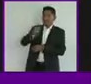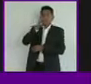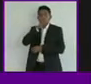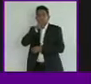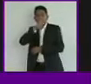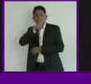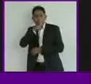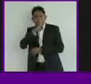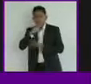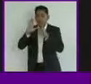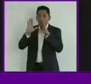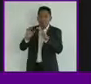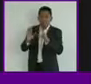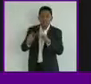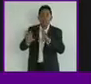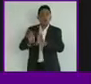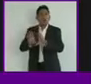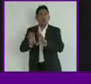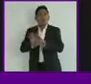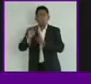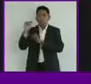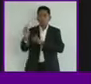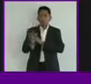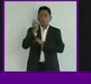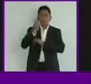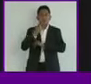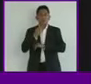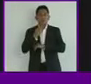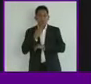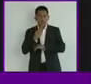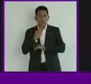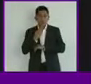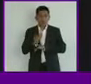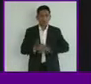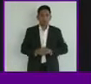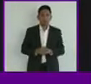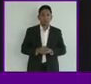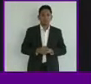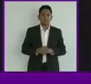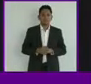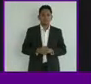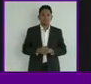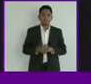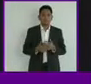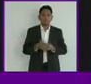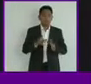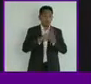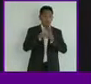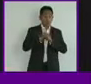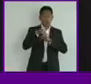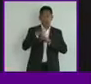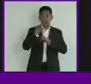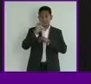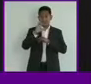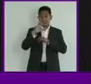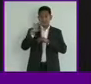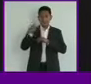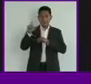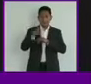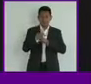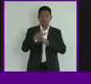tecnología. Nosotros, fíjense que les voy a compartir, aunque no es la temática propiamente, pero vale la pena decirlo. Tenemos un programa dirigido a personas